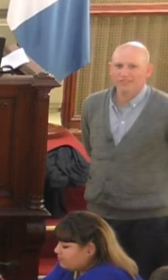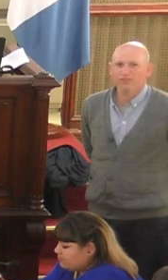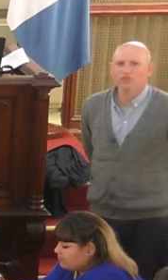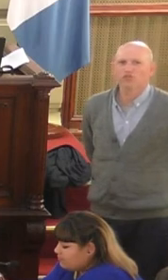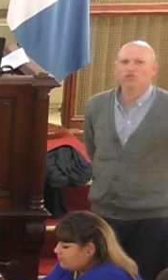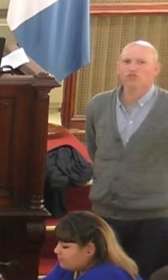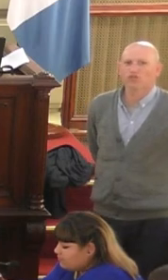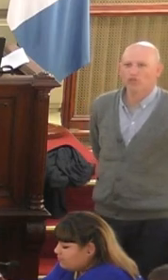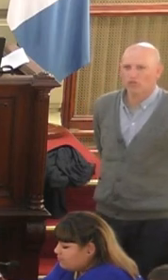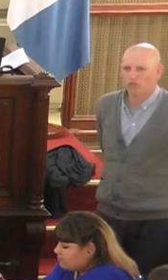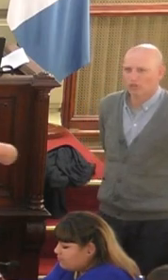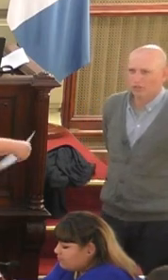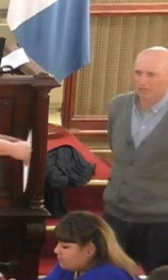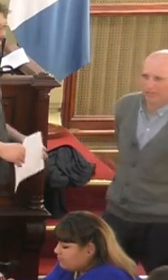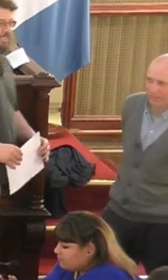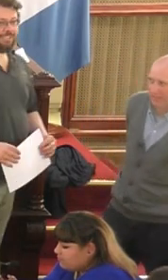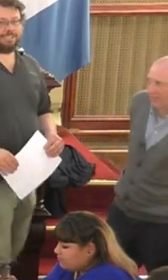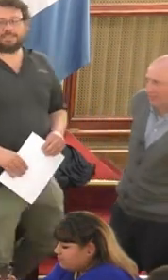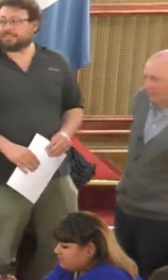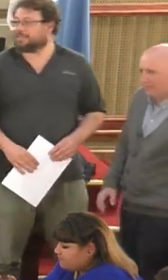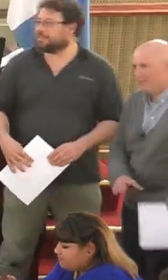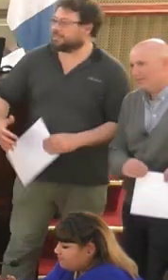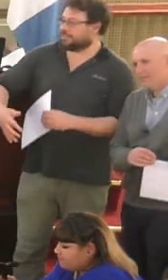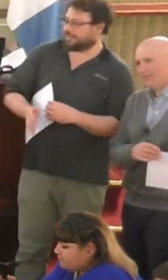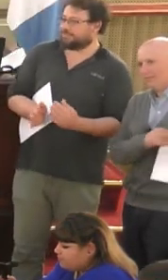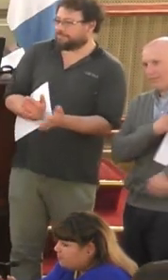Y el profesor Pablo Vázquez.